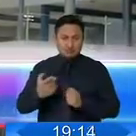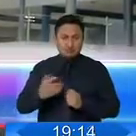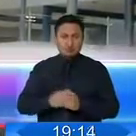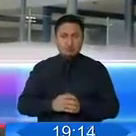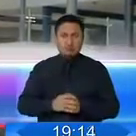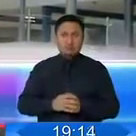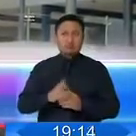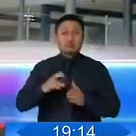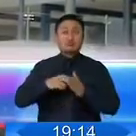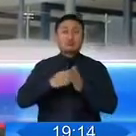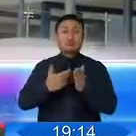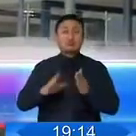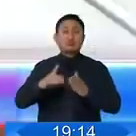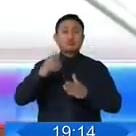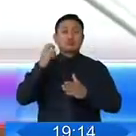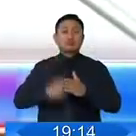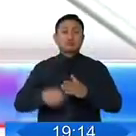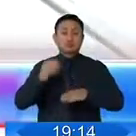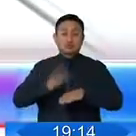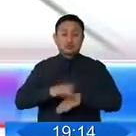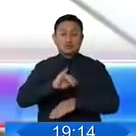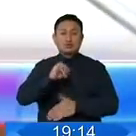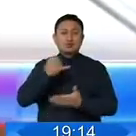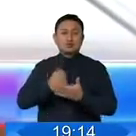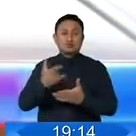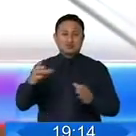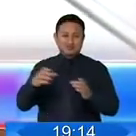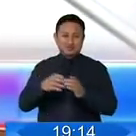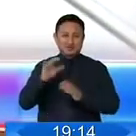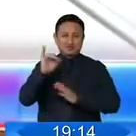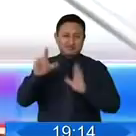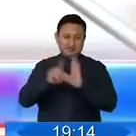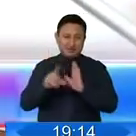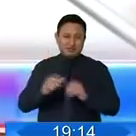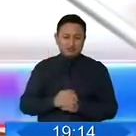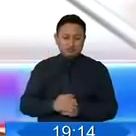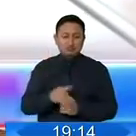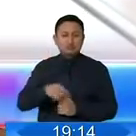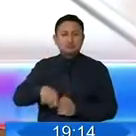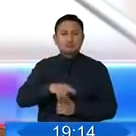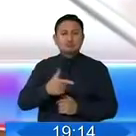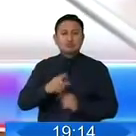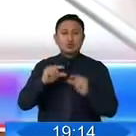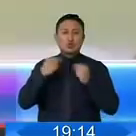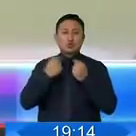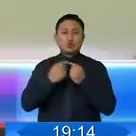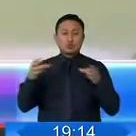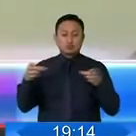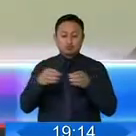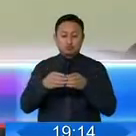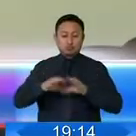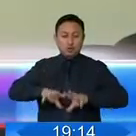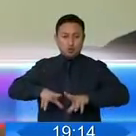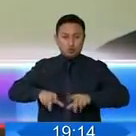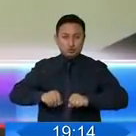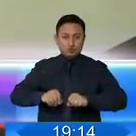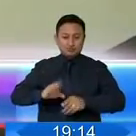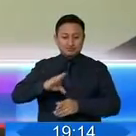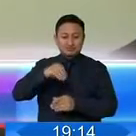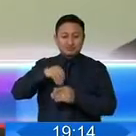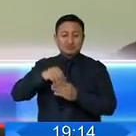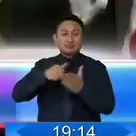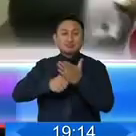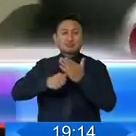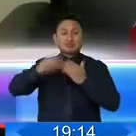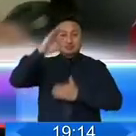por presunta asociación ilícita, y ya que se habría tratado de una red de corrupción que habría operado en el Ministerio